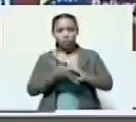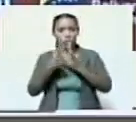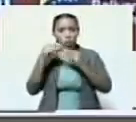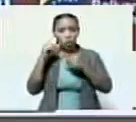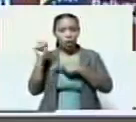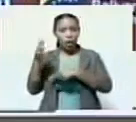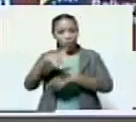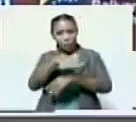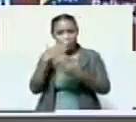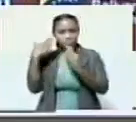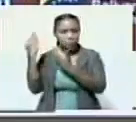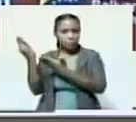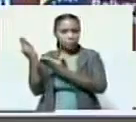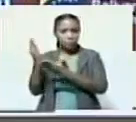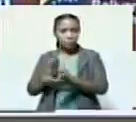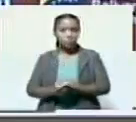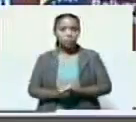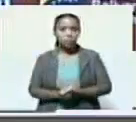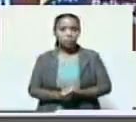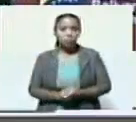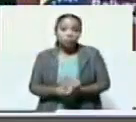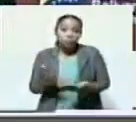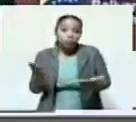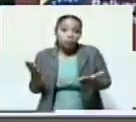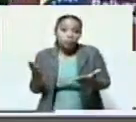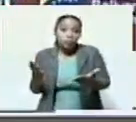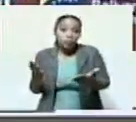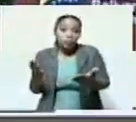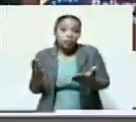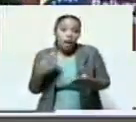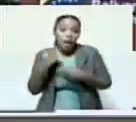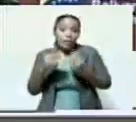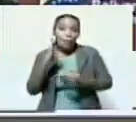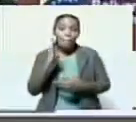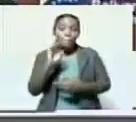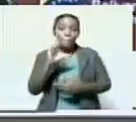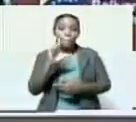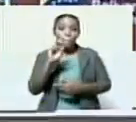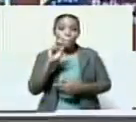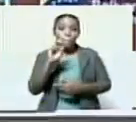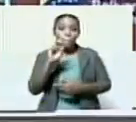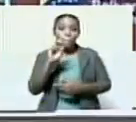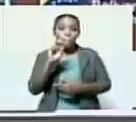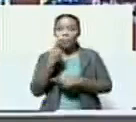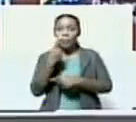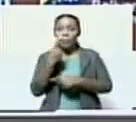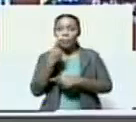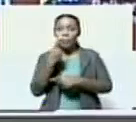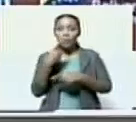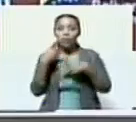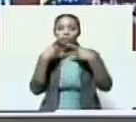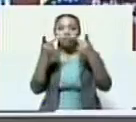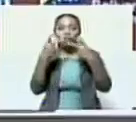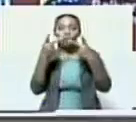eso es un bluff, puro anuncio.